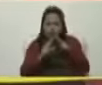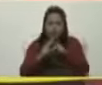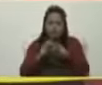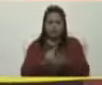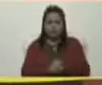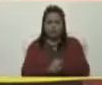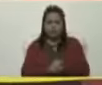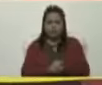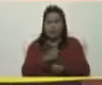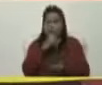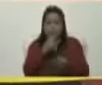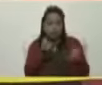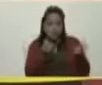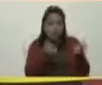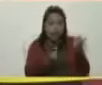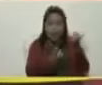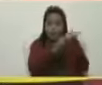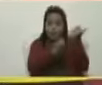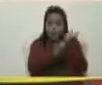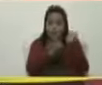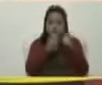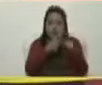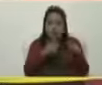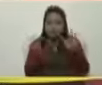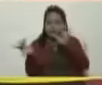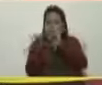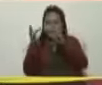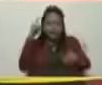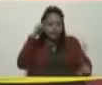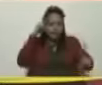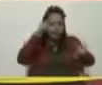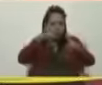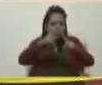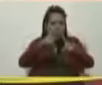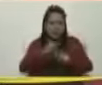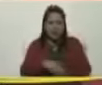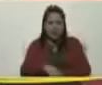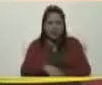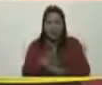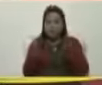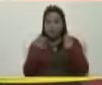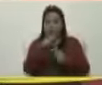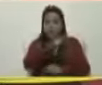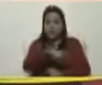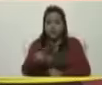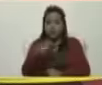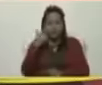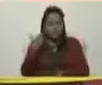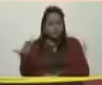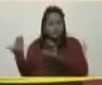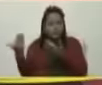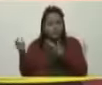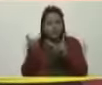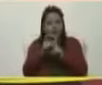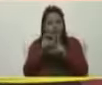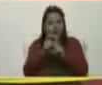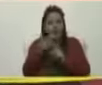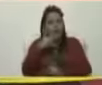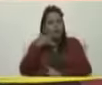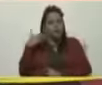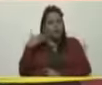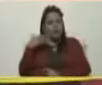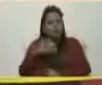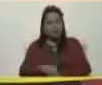precariedad de sus recursos, pero logrando contactar directamente a miles y miles de personas. Quiero dejar en el derecho de palabra con mucho orgullo